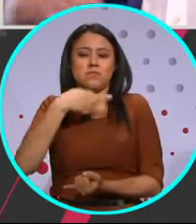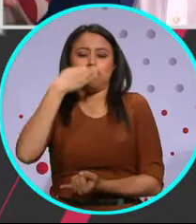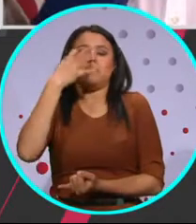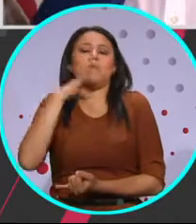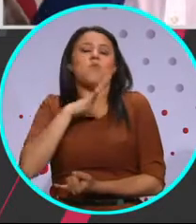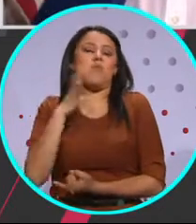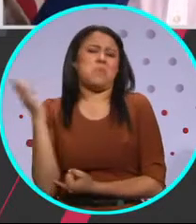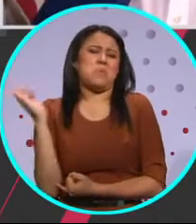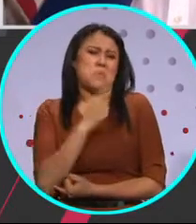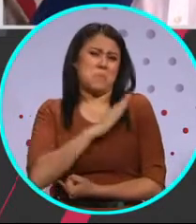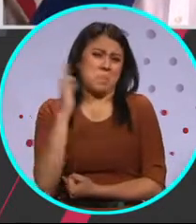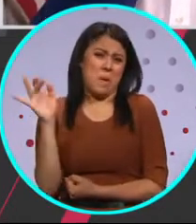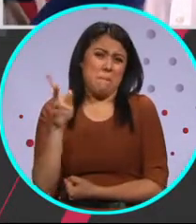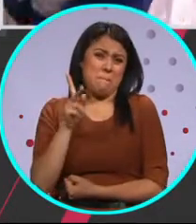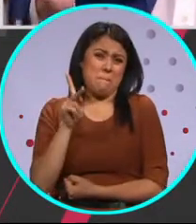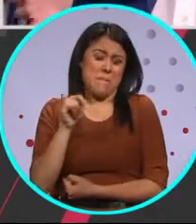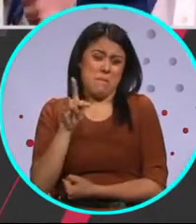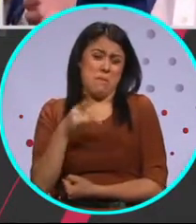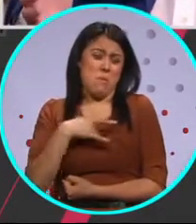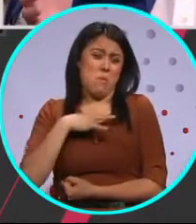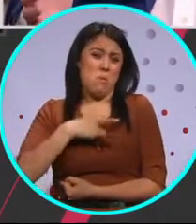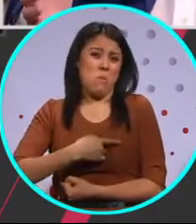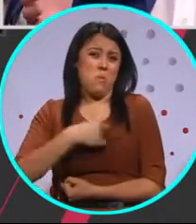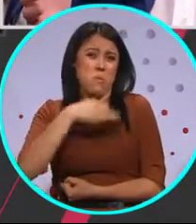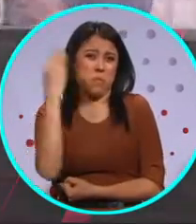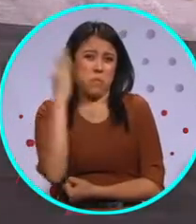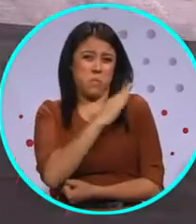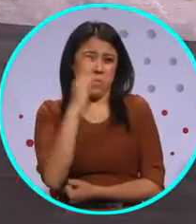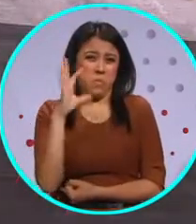porque como hace casita